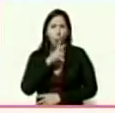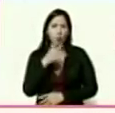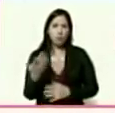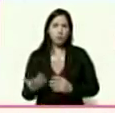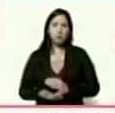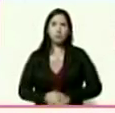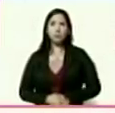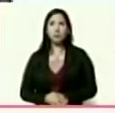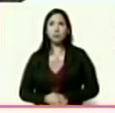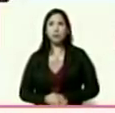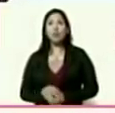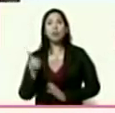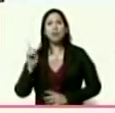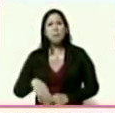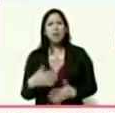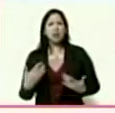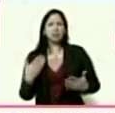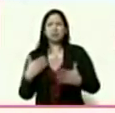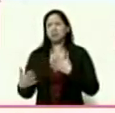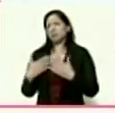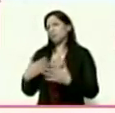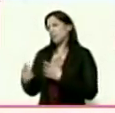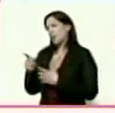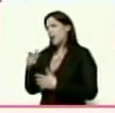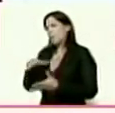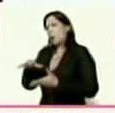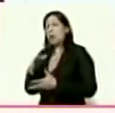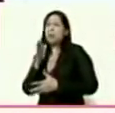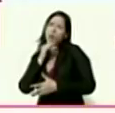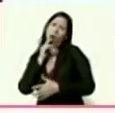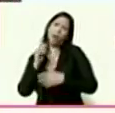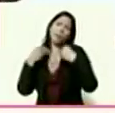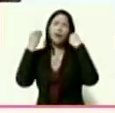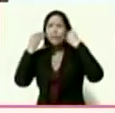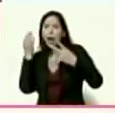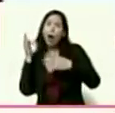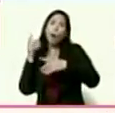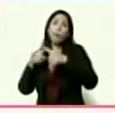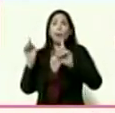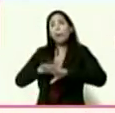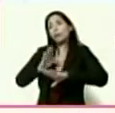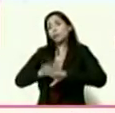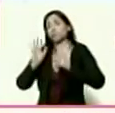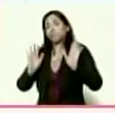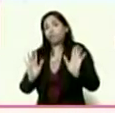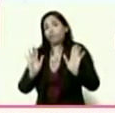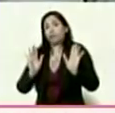Y con eso pasan la página. No, es un evento colateral. No estaba planificado y ocurrió un evento colateral.